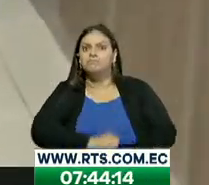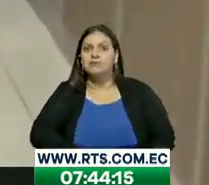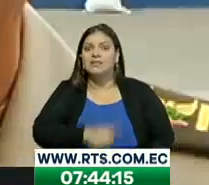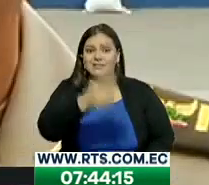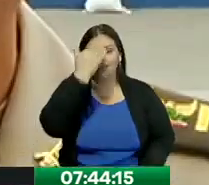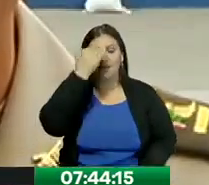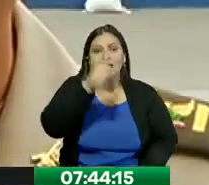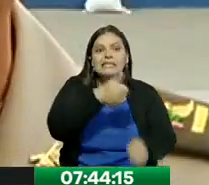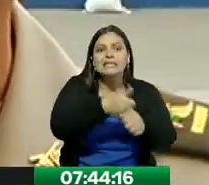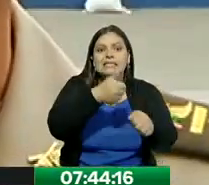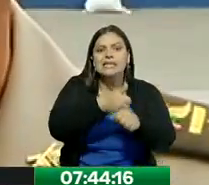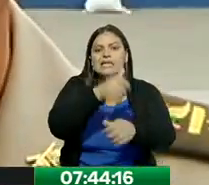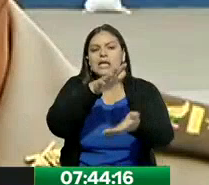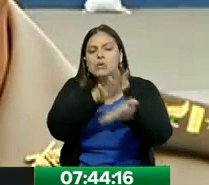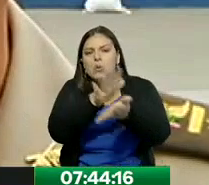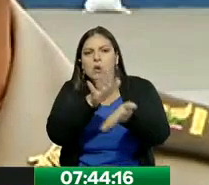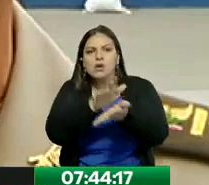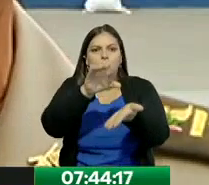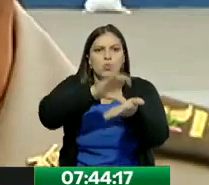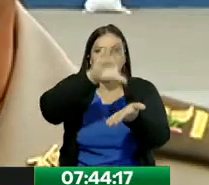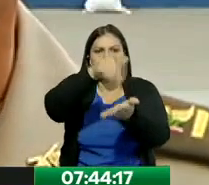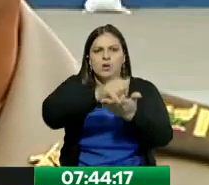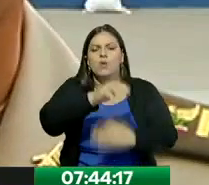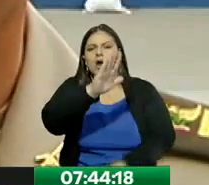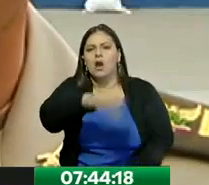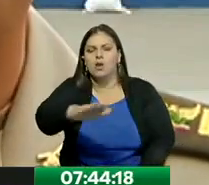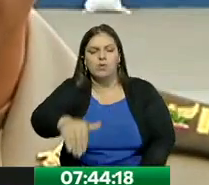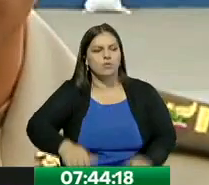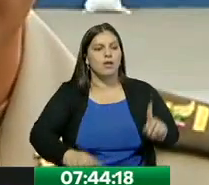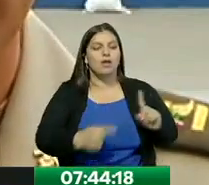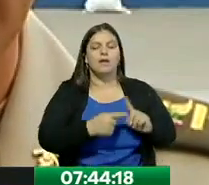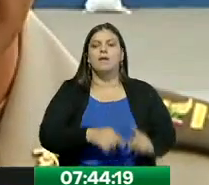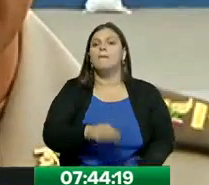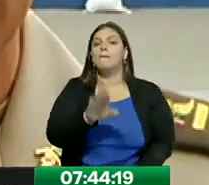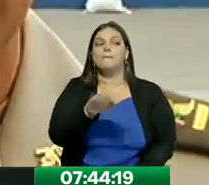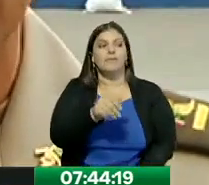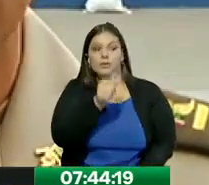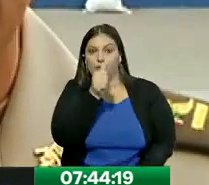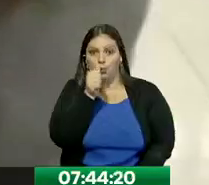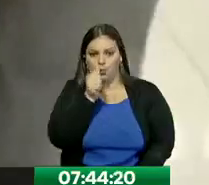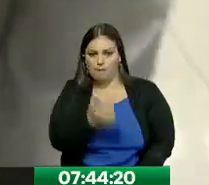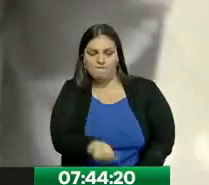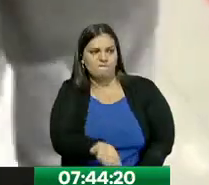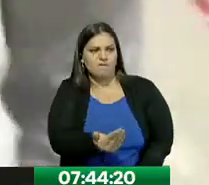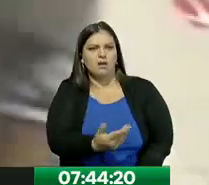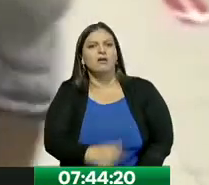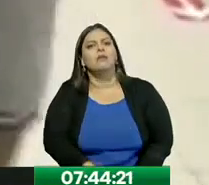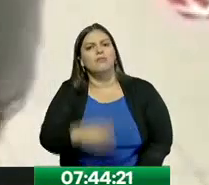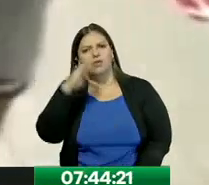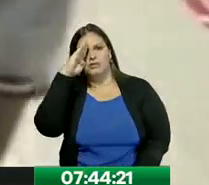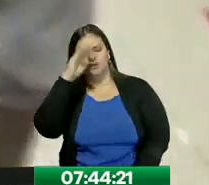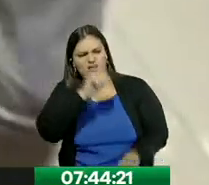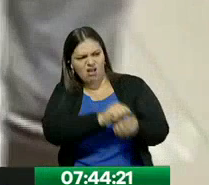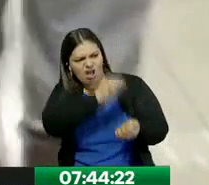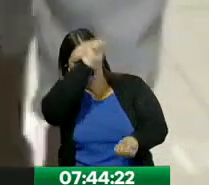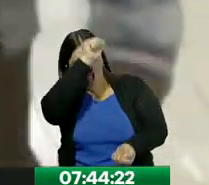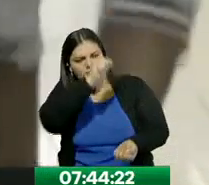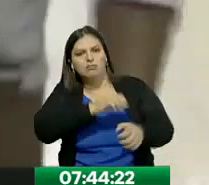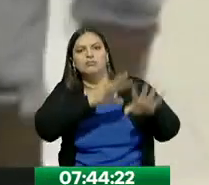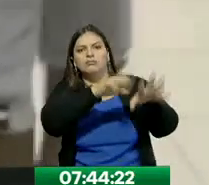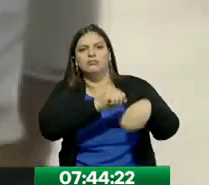de la ciudad. Afortunadamente, la coordinación con los directivos de los colegios, con la autoridad